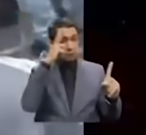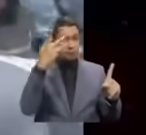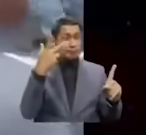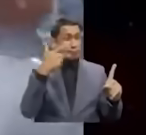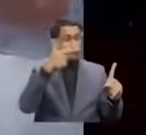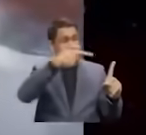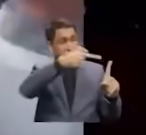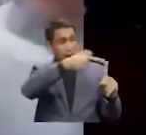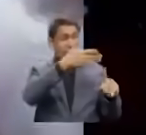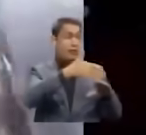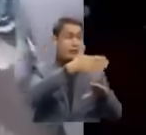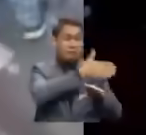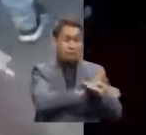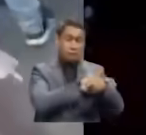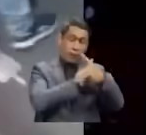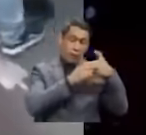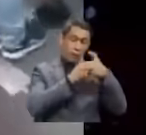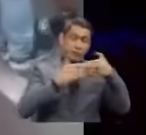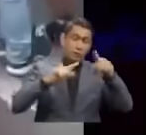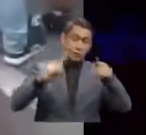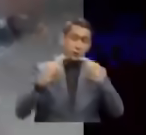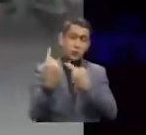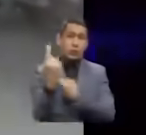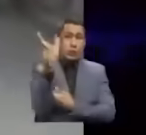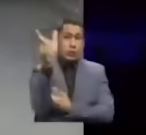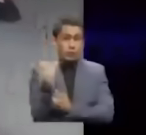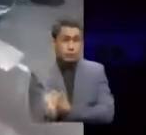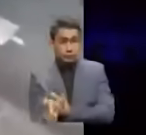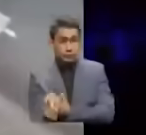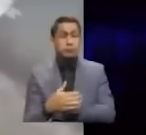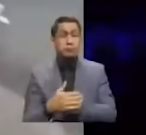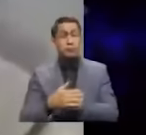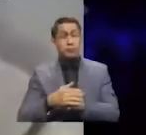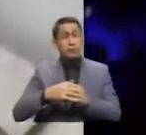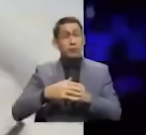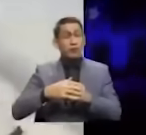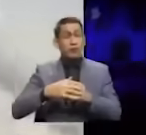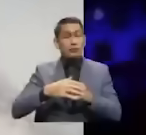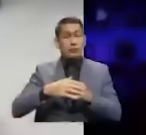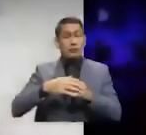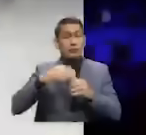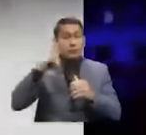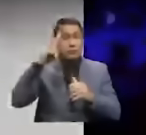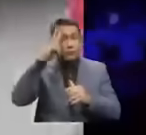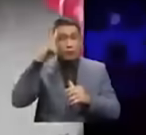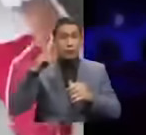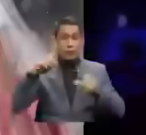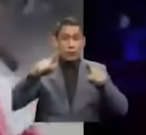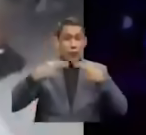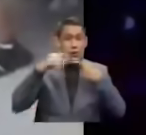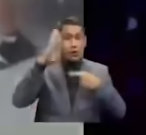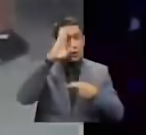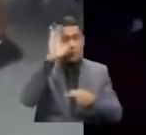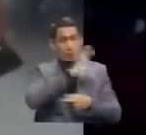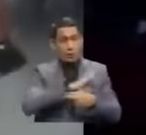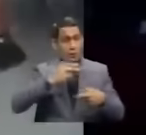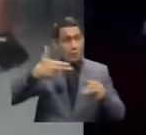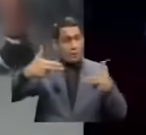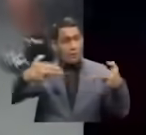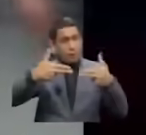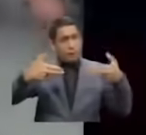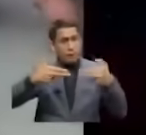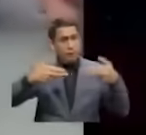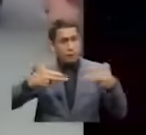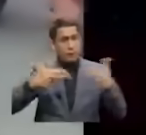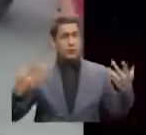a un ciudadano. O sea, un enfrentamiento entre los policías y un antisocial. El populacho le cayó y normalmente como